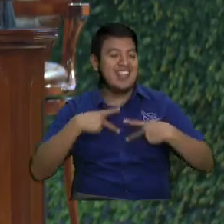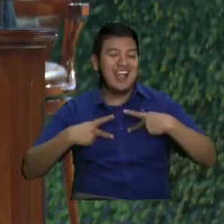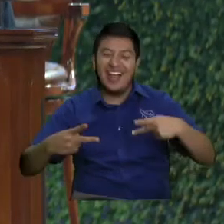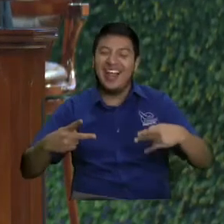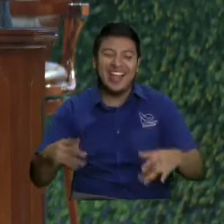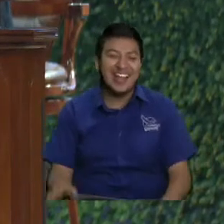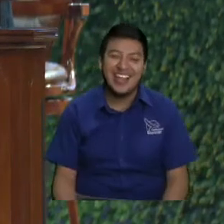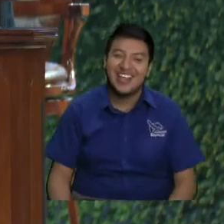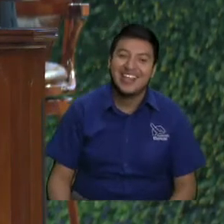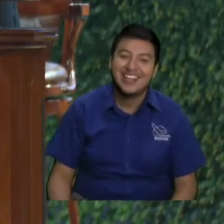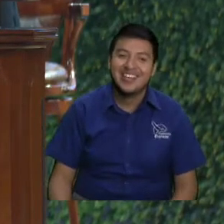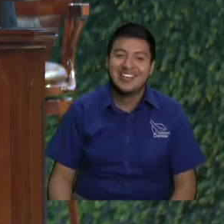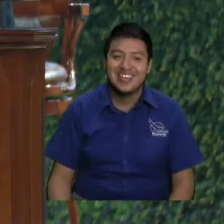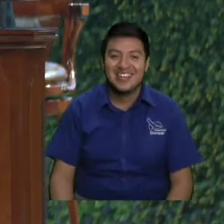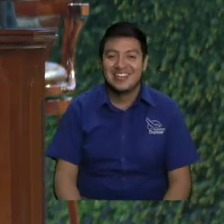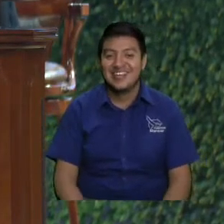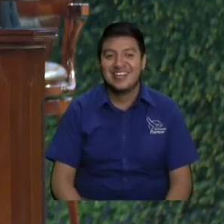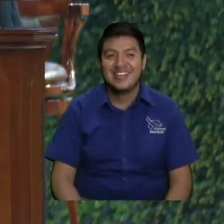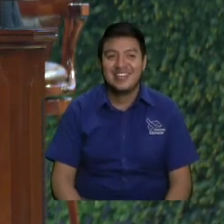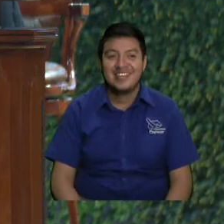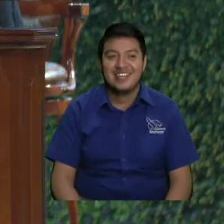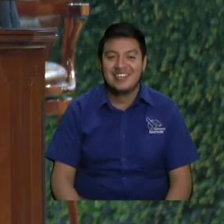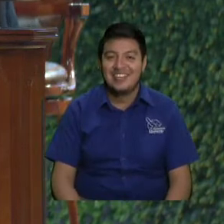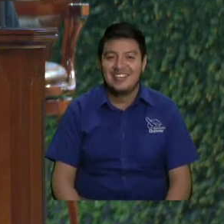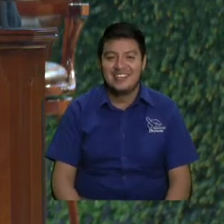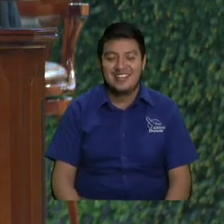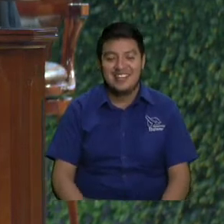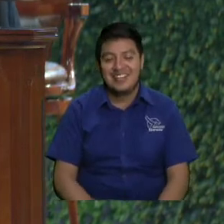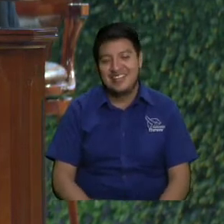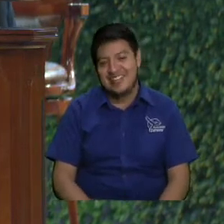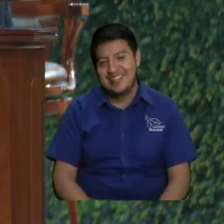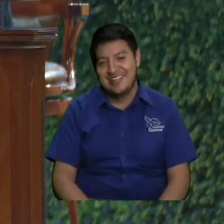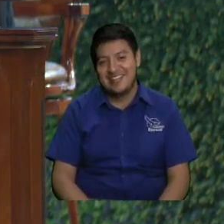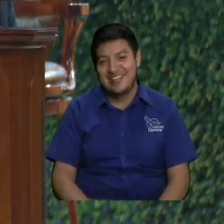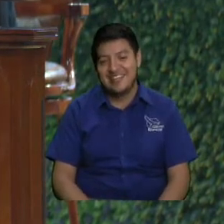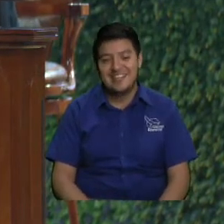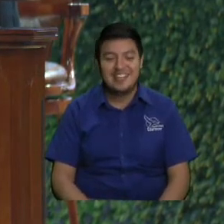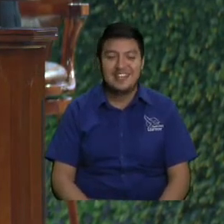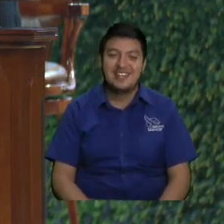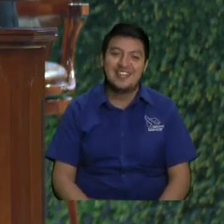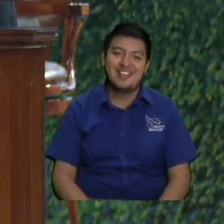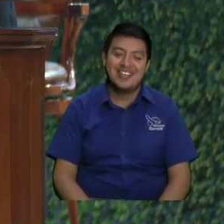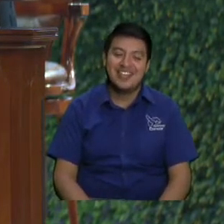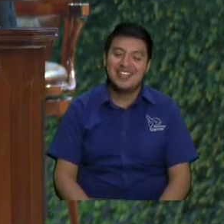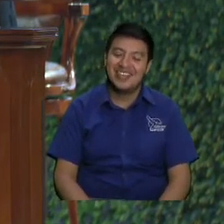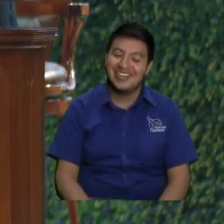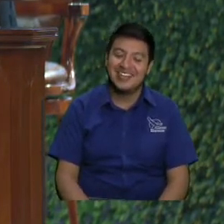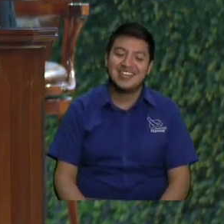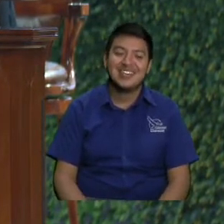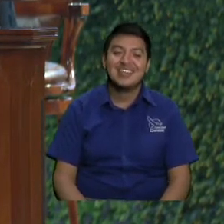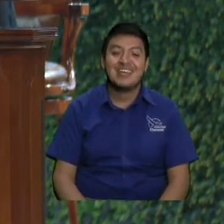ciego, venga que le voy a poner las manos antes de que alguien le ponga los puños.